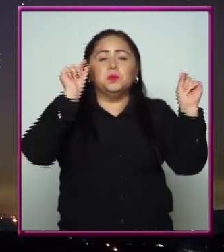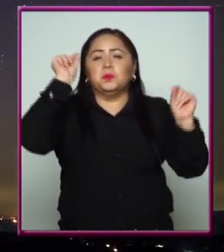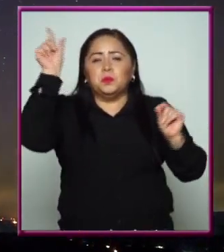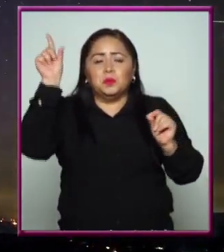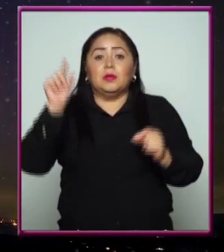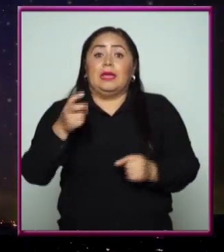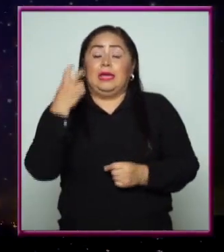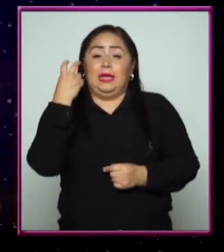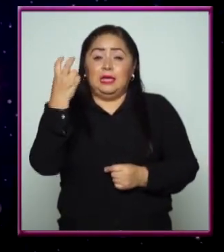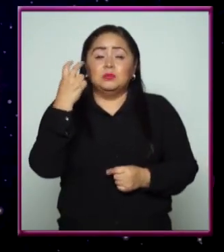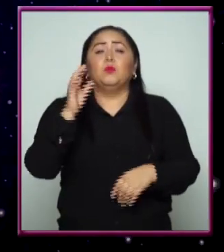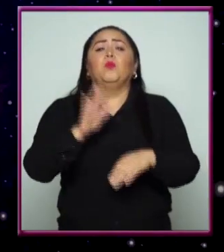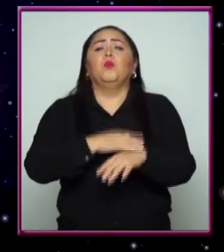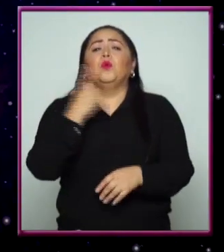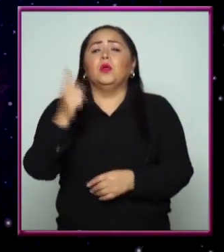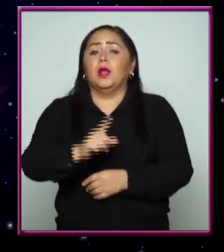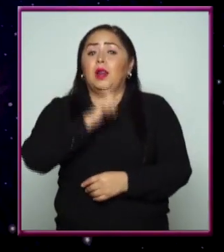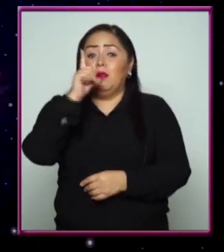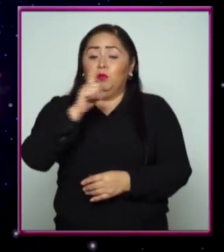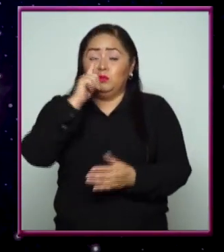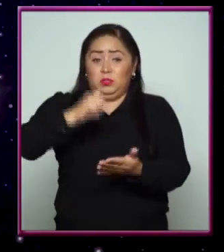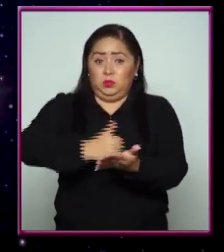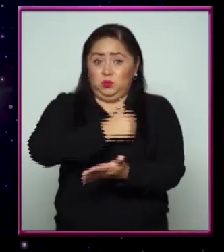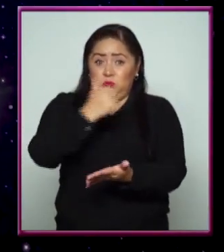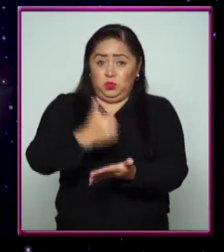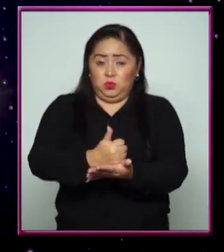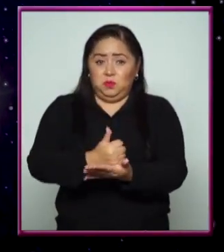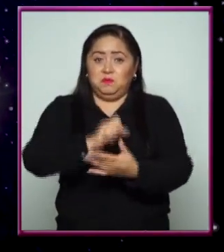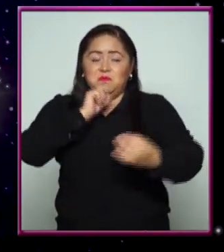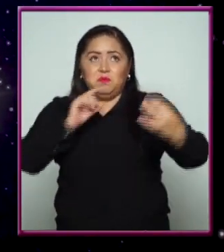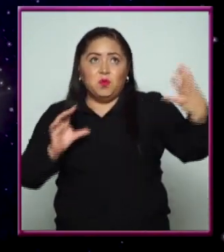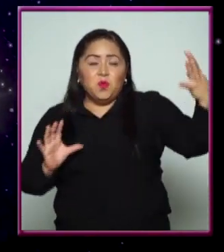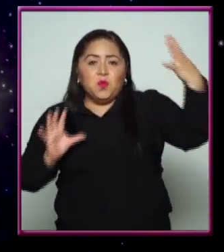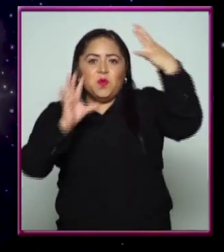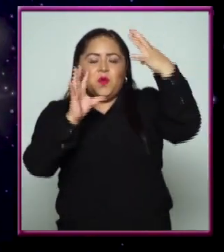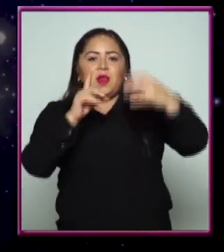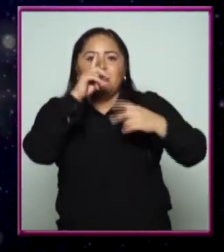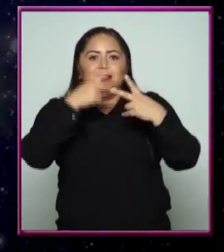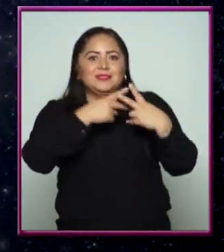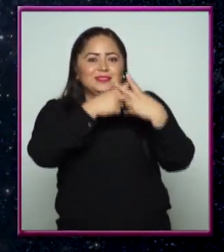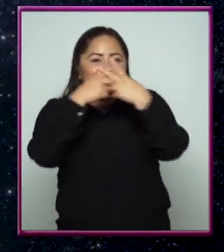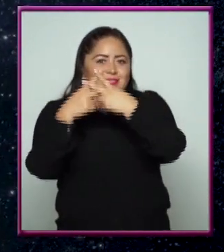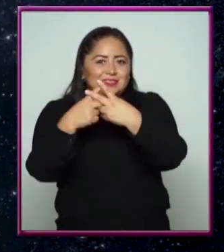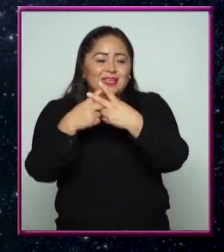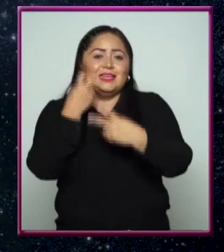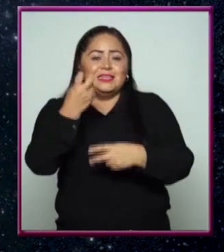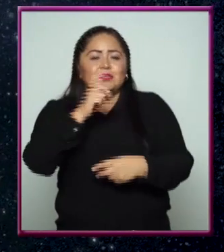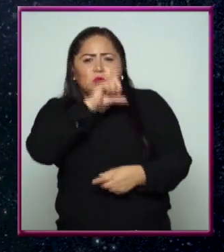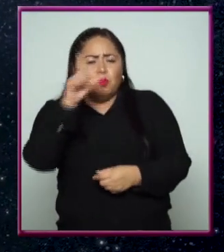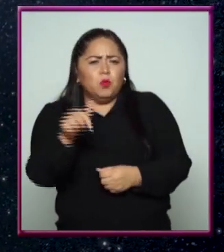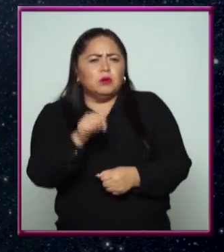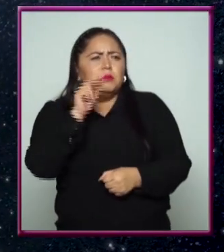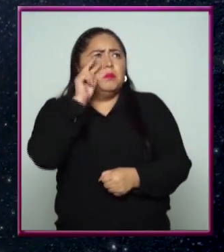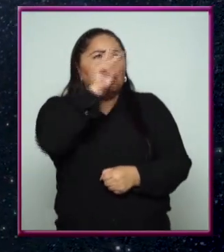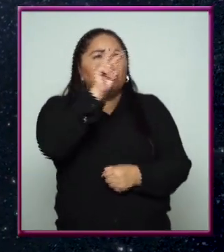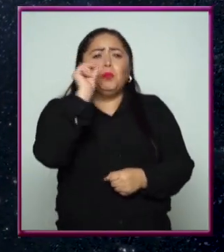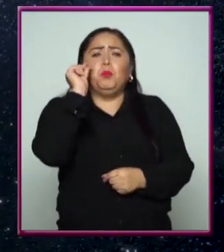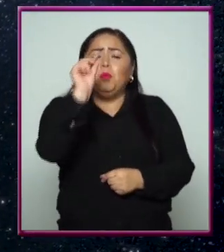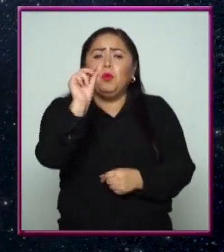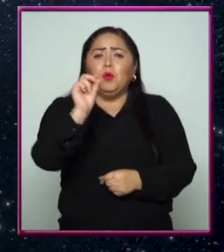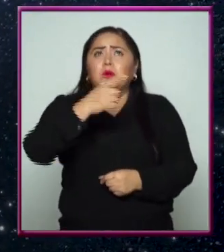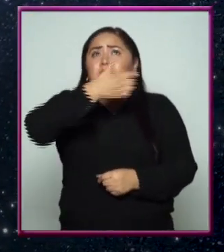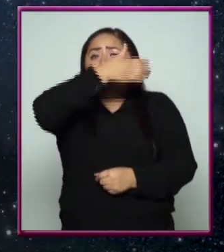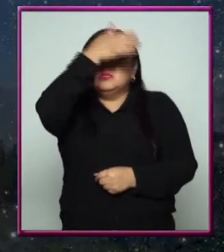allá. Esto es porque la luz de las ciudades compite con la de las estrellas y como consecuencia vemos muy poco